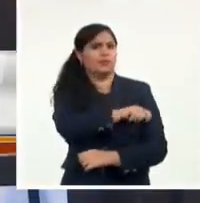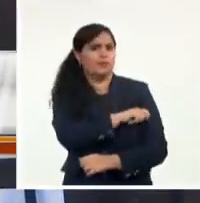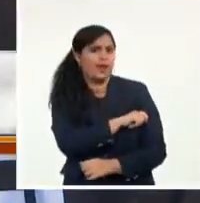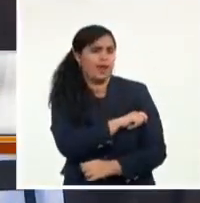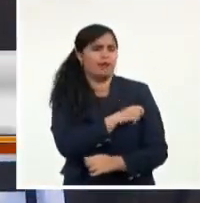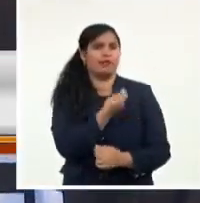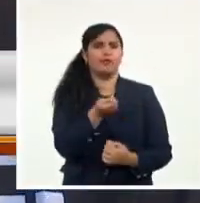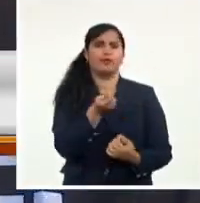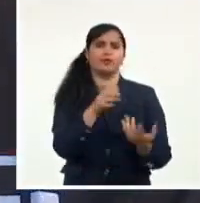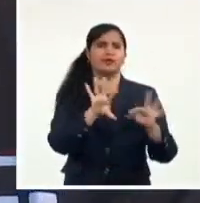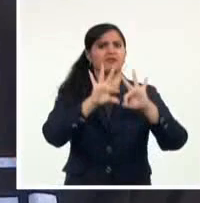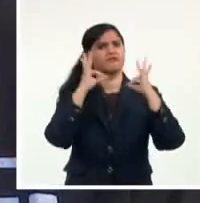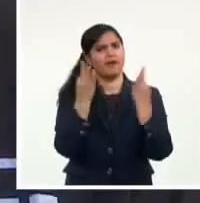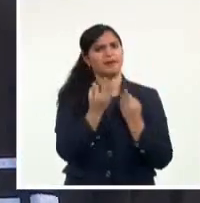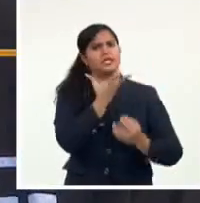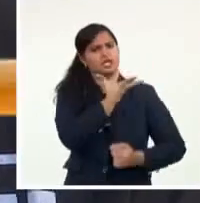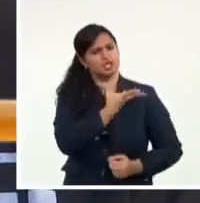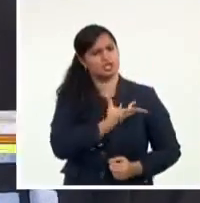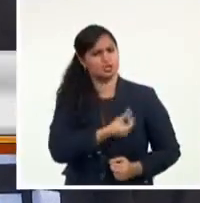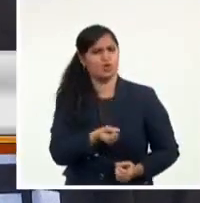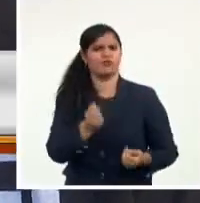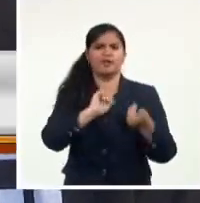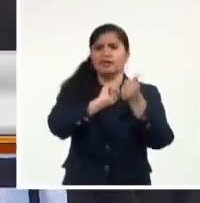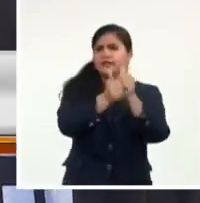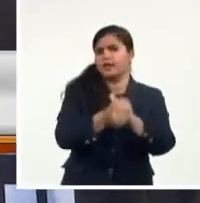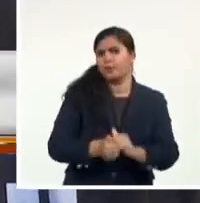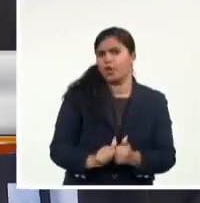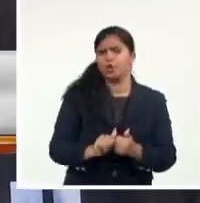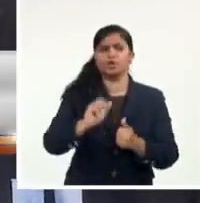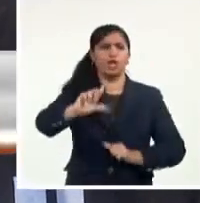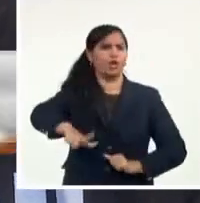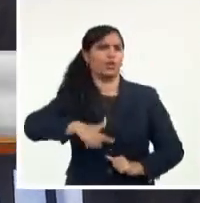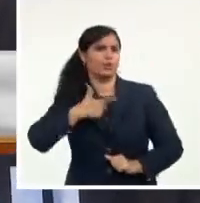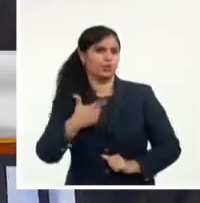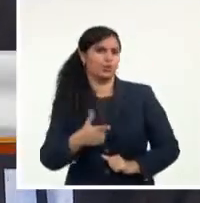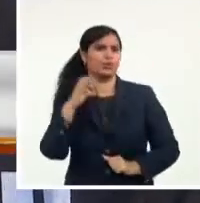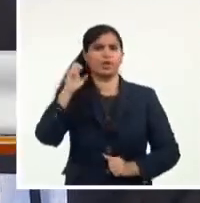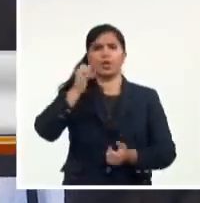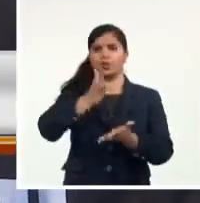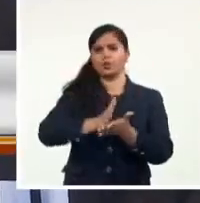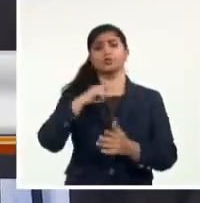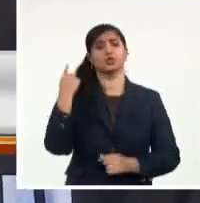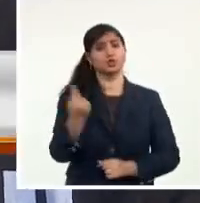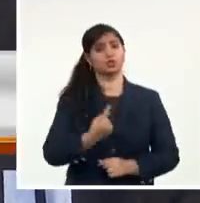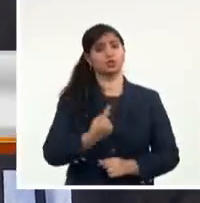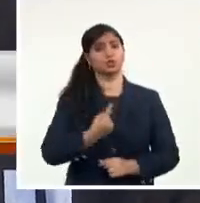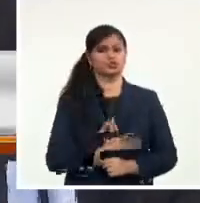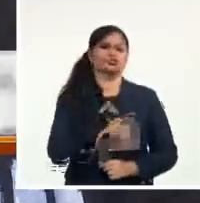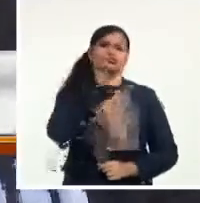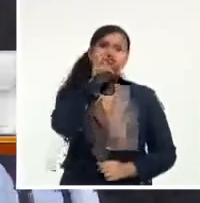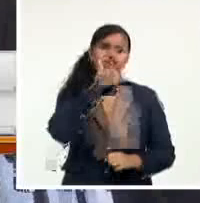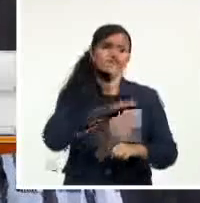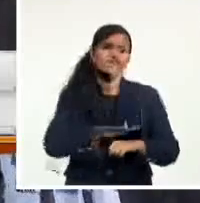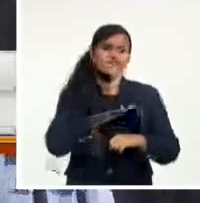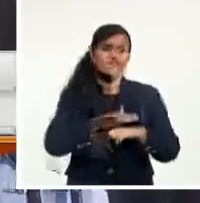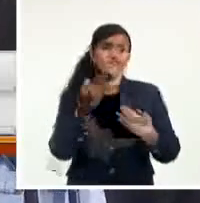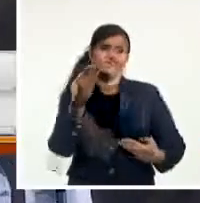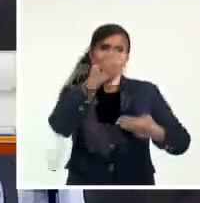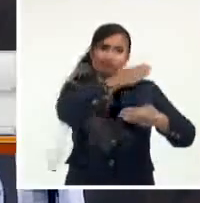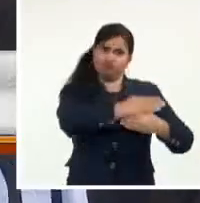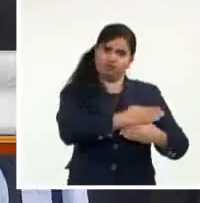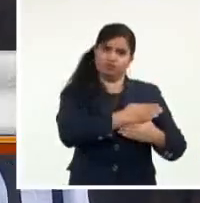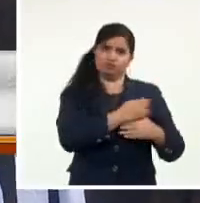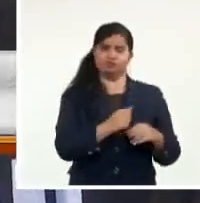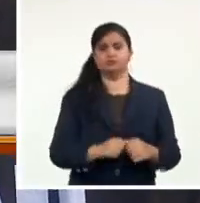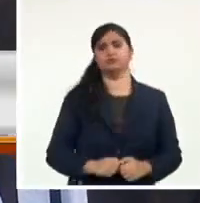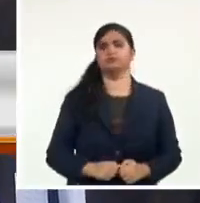Unidos. La política de Miami salió de nuevo, ¿verdad?, como un sueño malo, ¿verdad? Y ¡boom!,